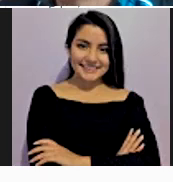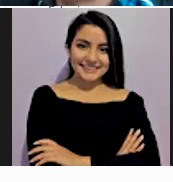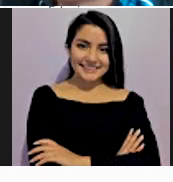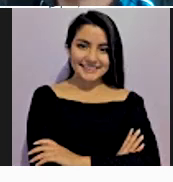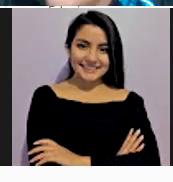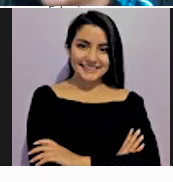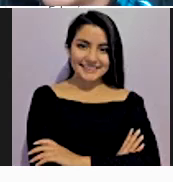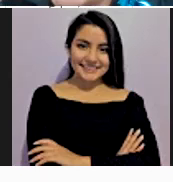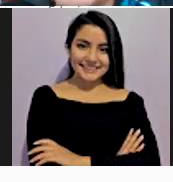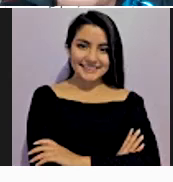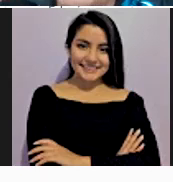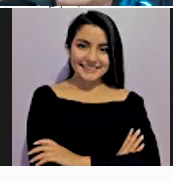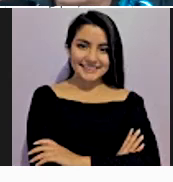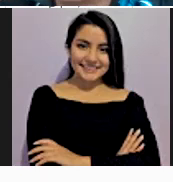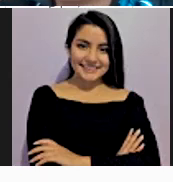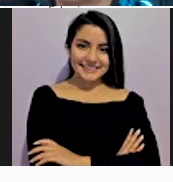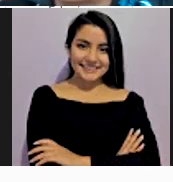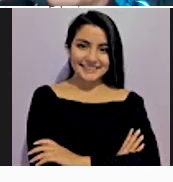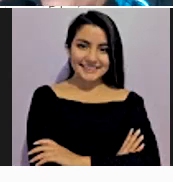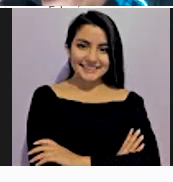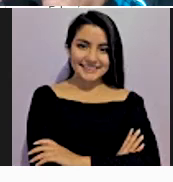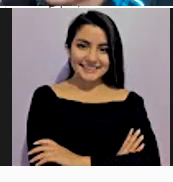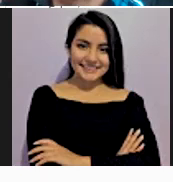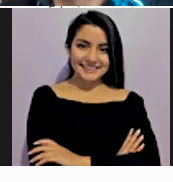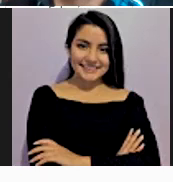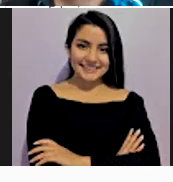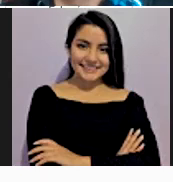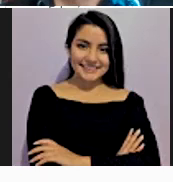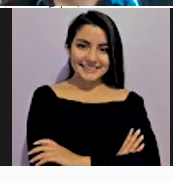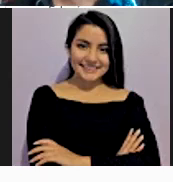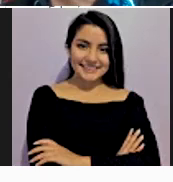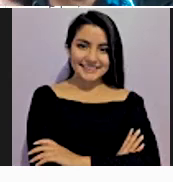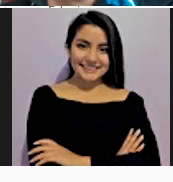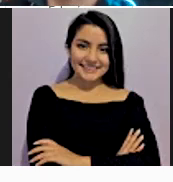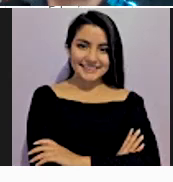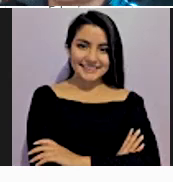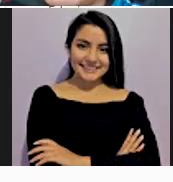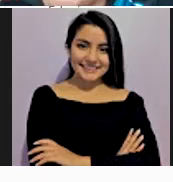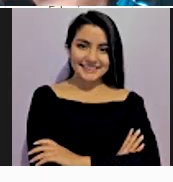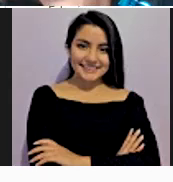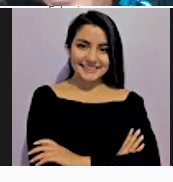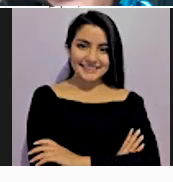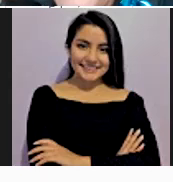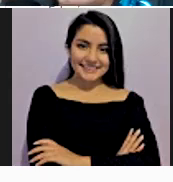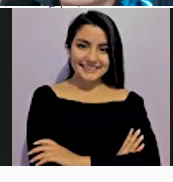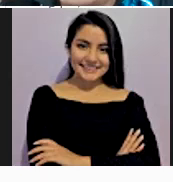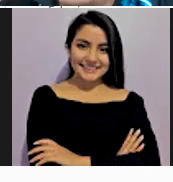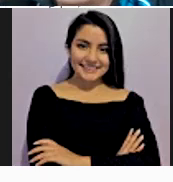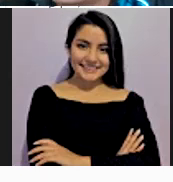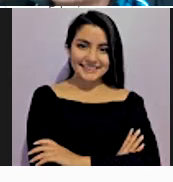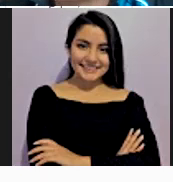no solo en mi libro, está en Ventechó, en todas esas cosas, ¿ya? ¿Sí? Porque mi libro no es que yo tampoco me he inventado, algunas cosas son que investigar, pero